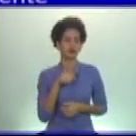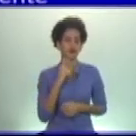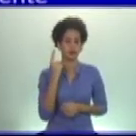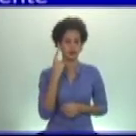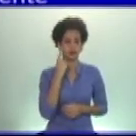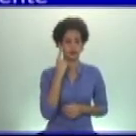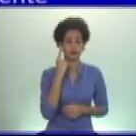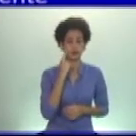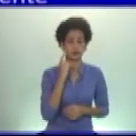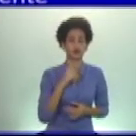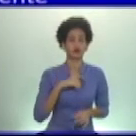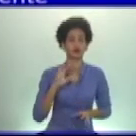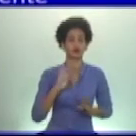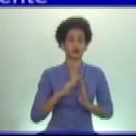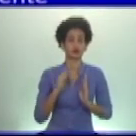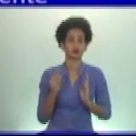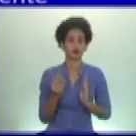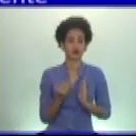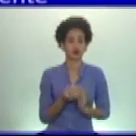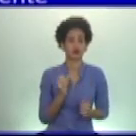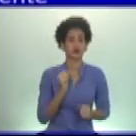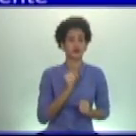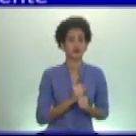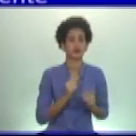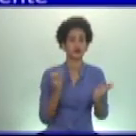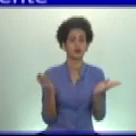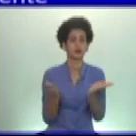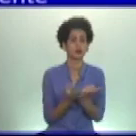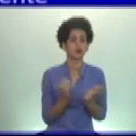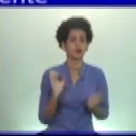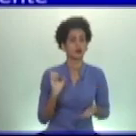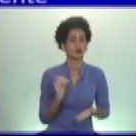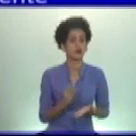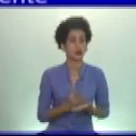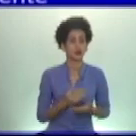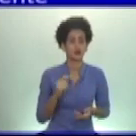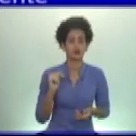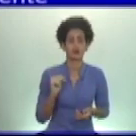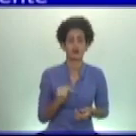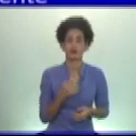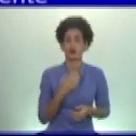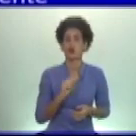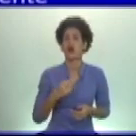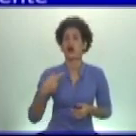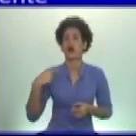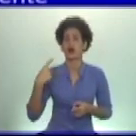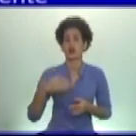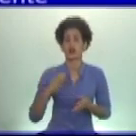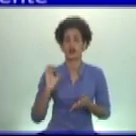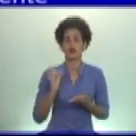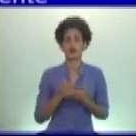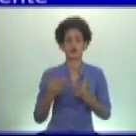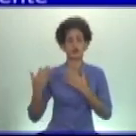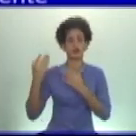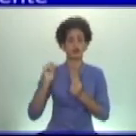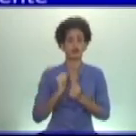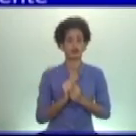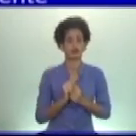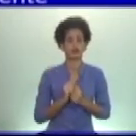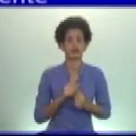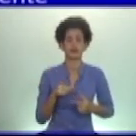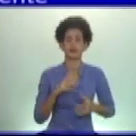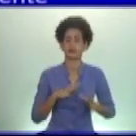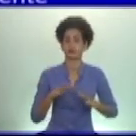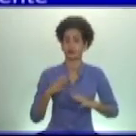que comenzamos desde marzo y que todo esto lo ayude a su preparación no solo para la prueba, sino para la vida y para